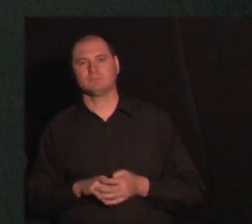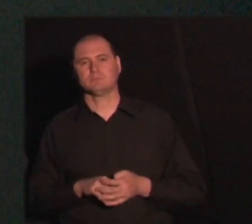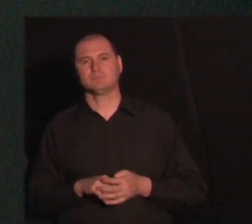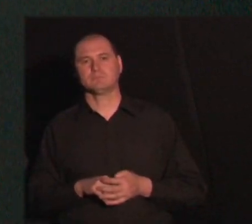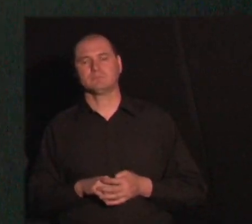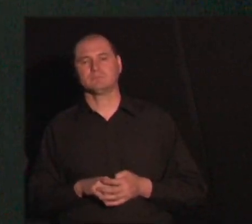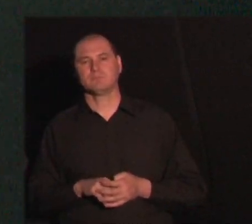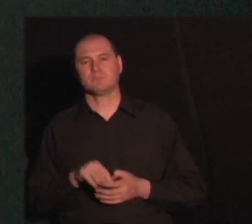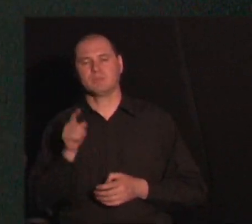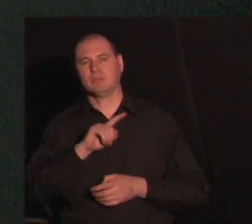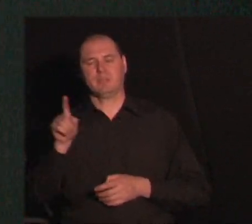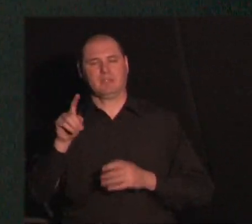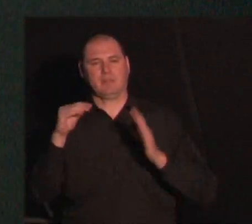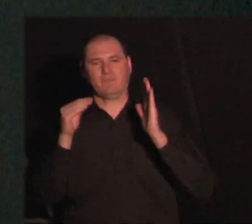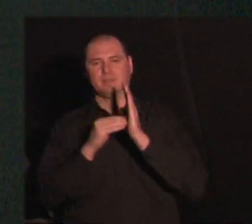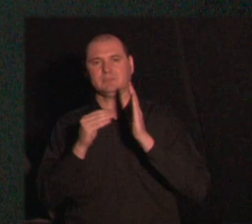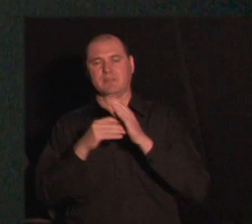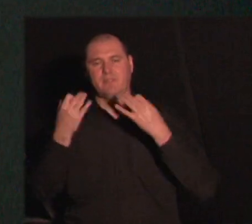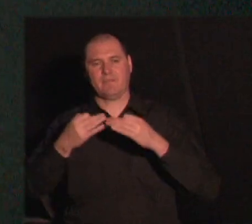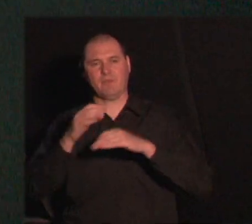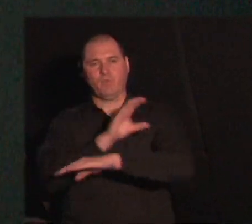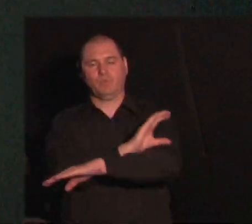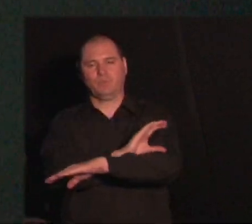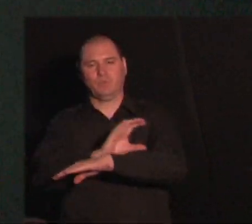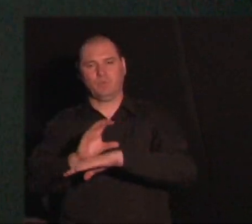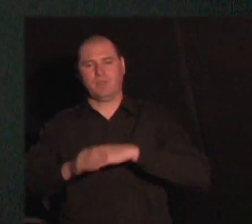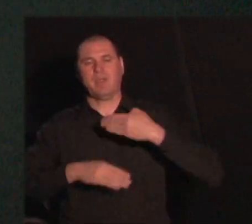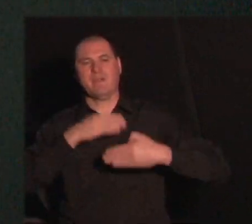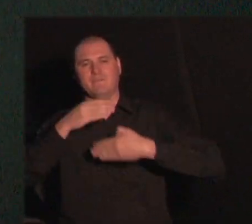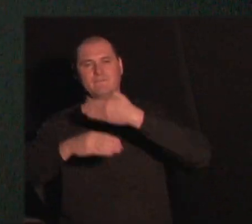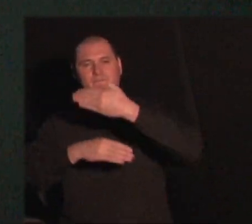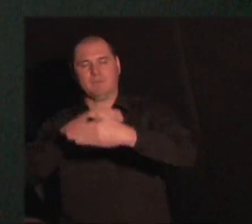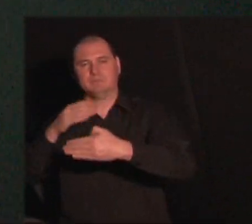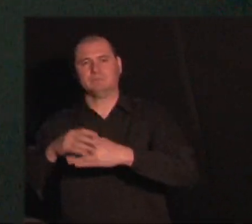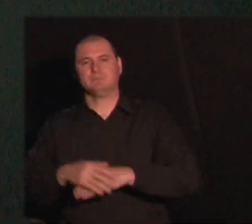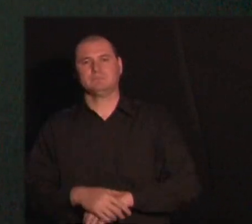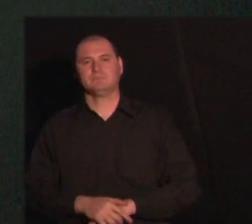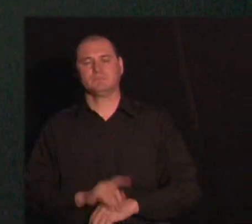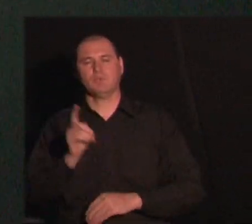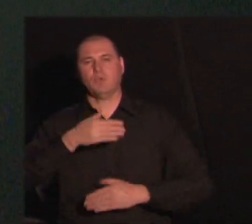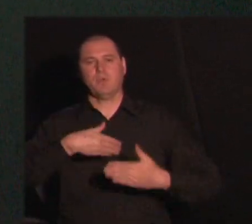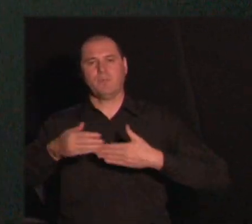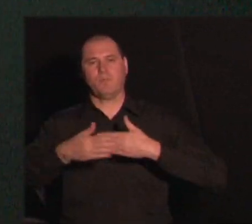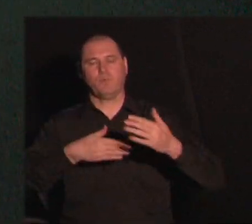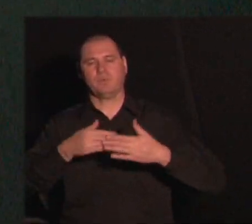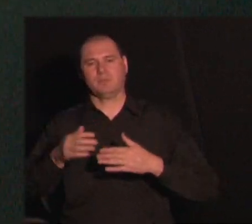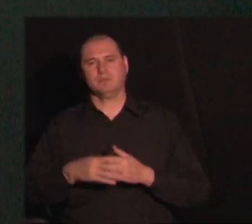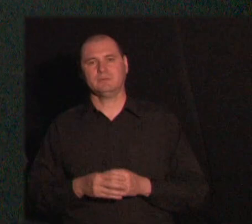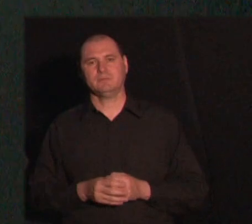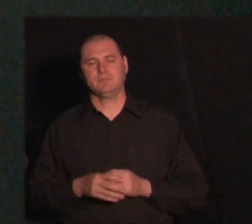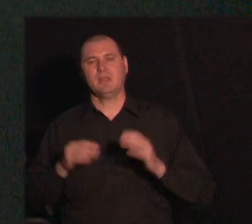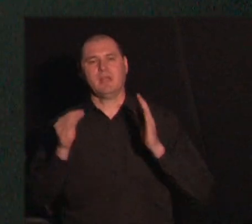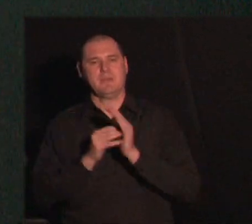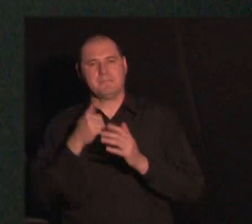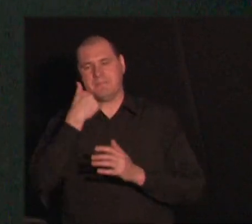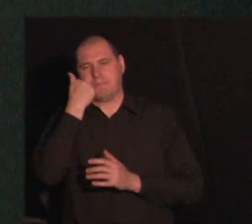que hacerlo. Tendrían que seguir, avanzar y pisar fuerte, no importa. Háganlo con